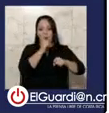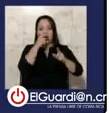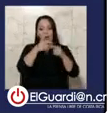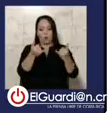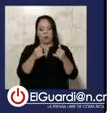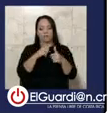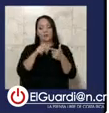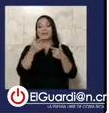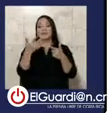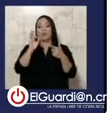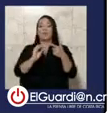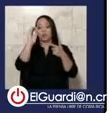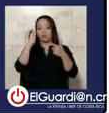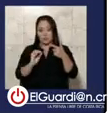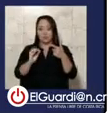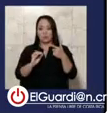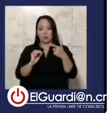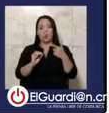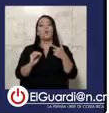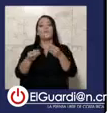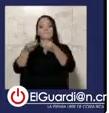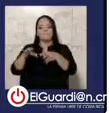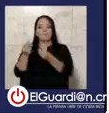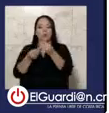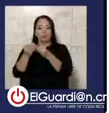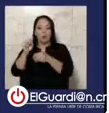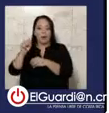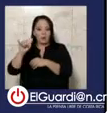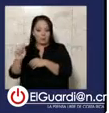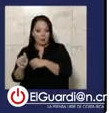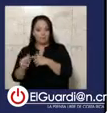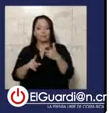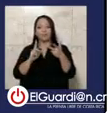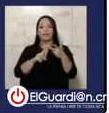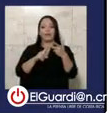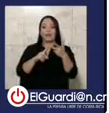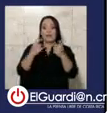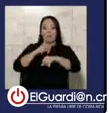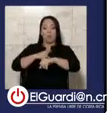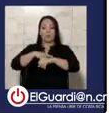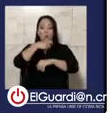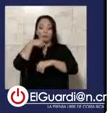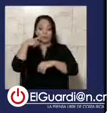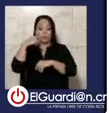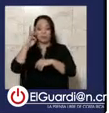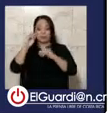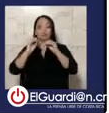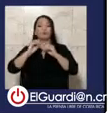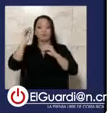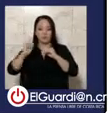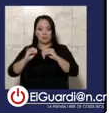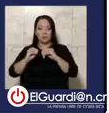un 19% con pérdida de producción en el AIA, y que en la estación seca se puede alcanzar un